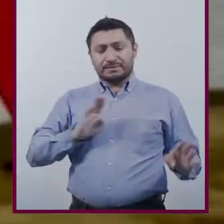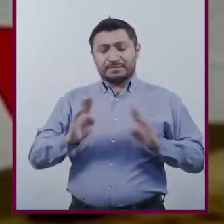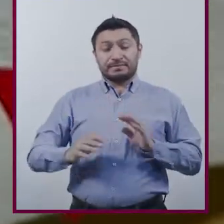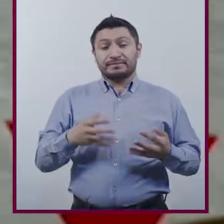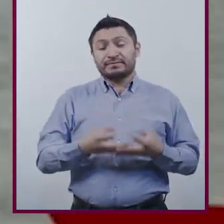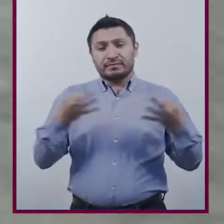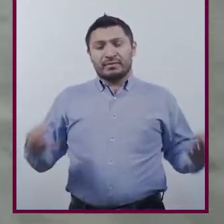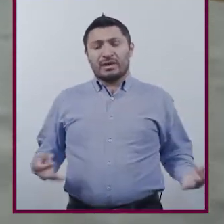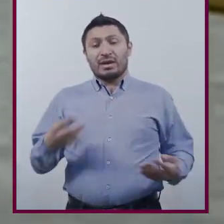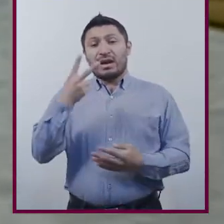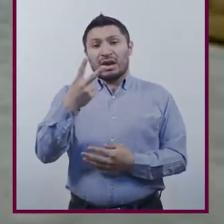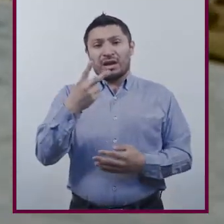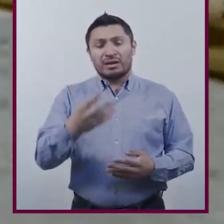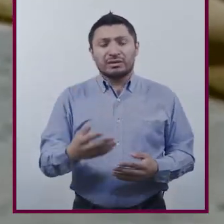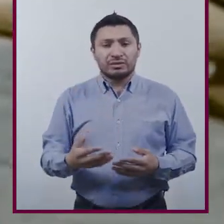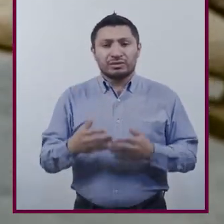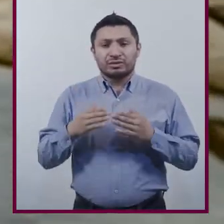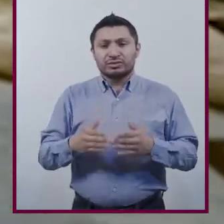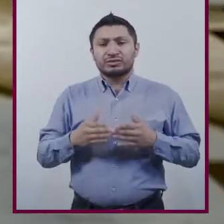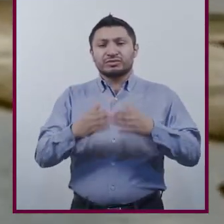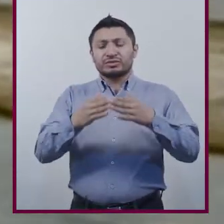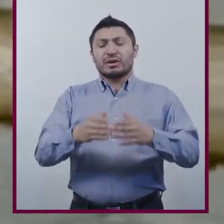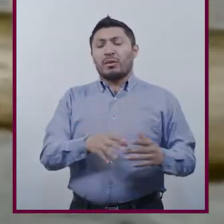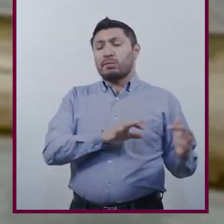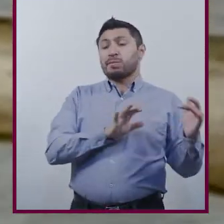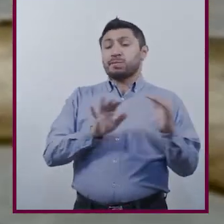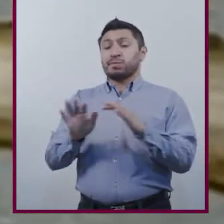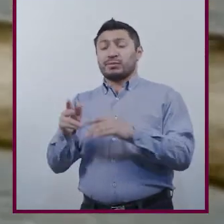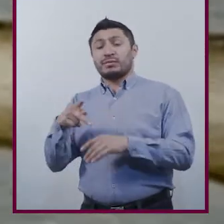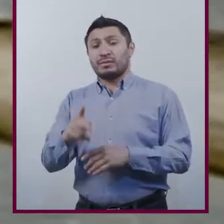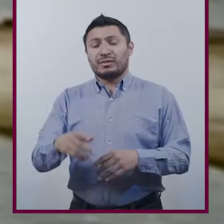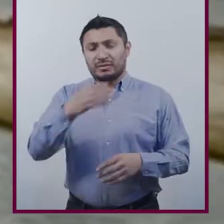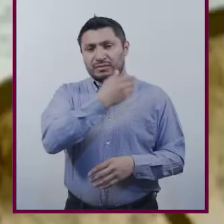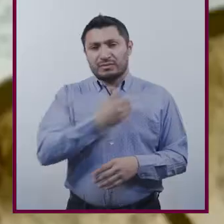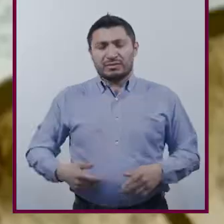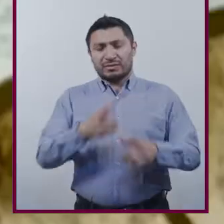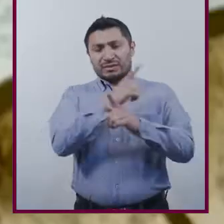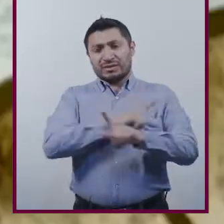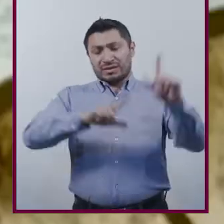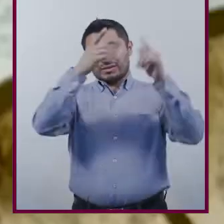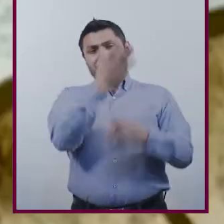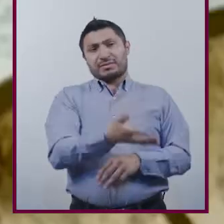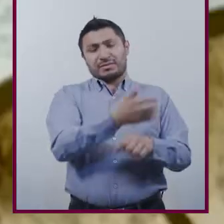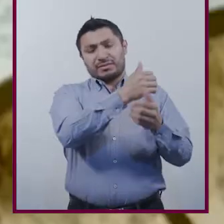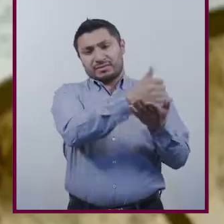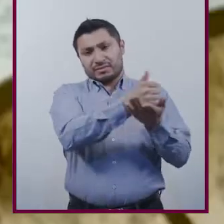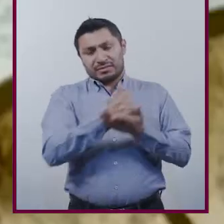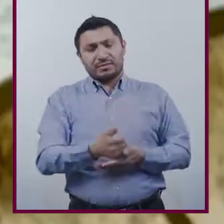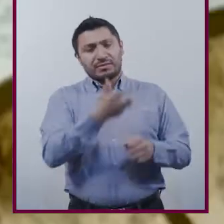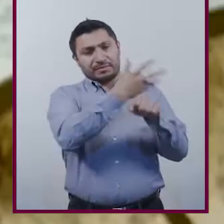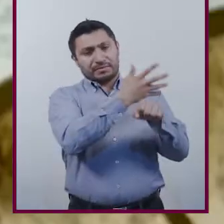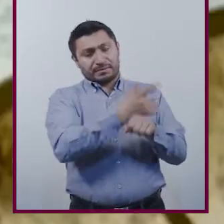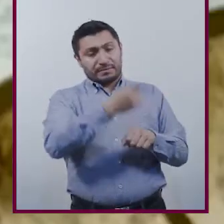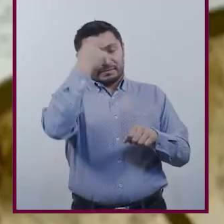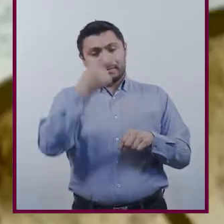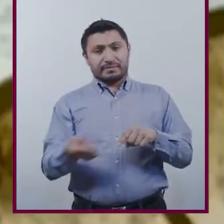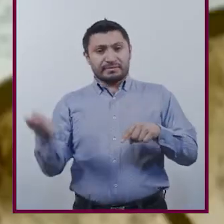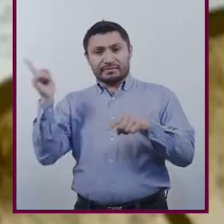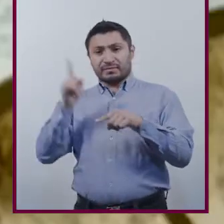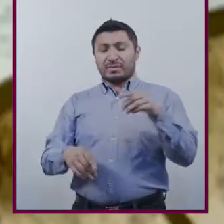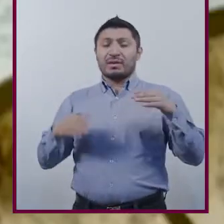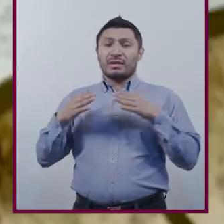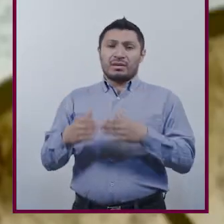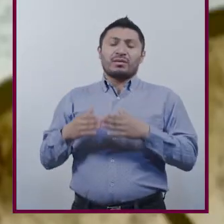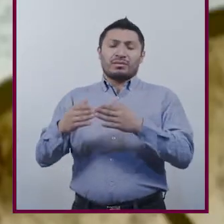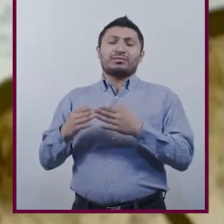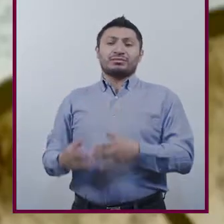tierra y 2 vapores por agua. Sin embargo, el presidente liberal consiguió ayuda de Estados Unidos para deshacerse de los